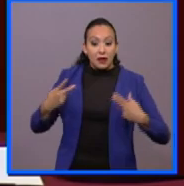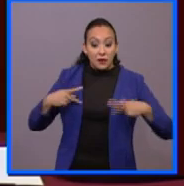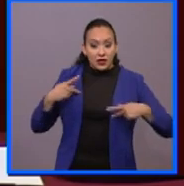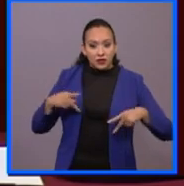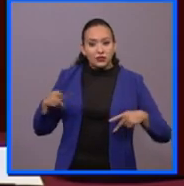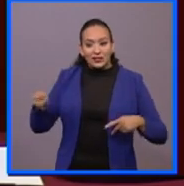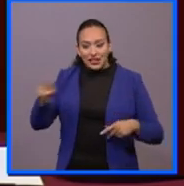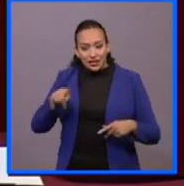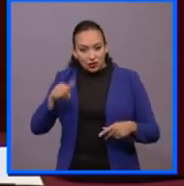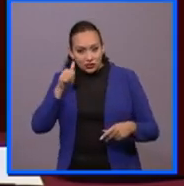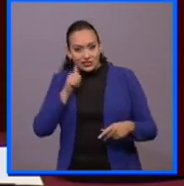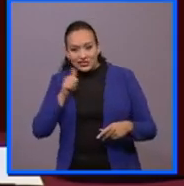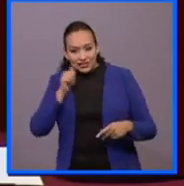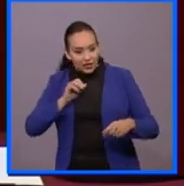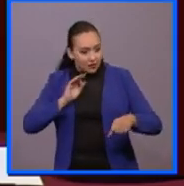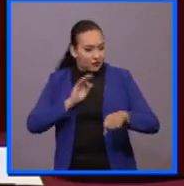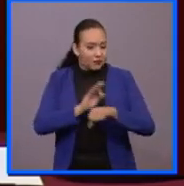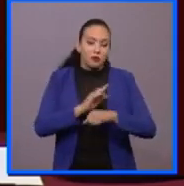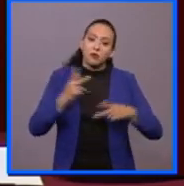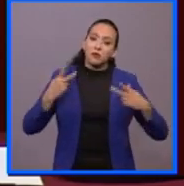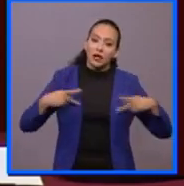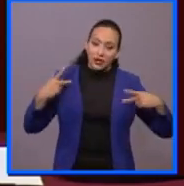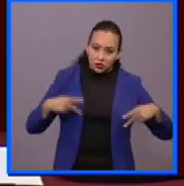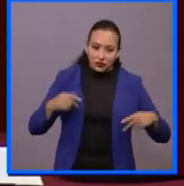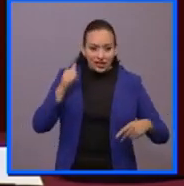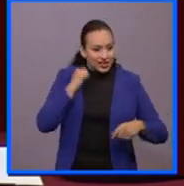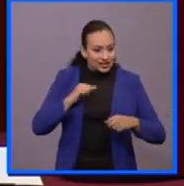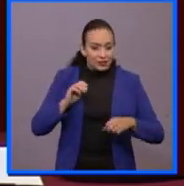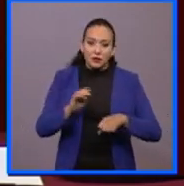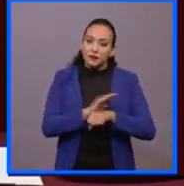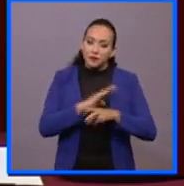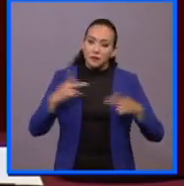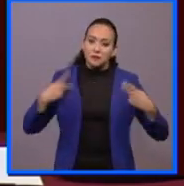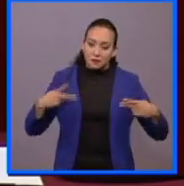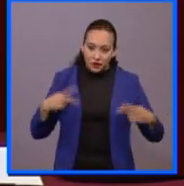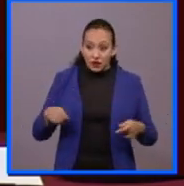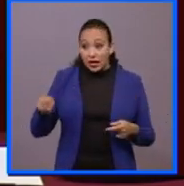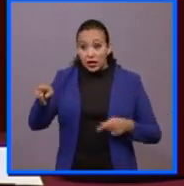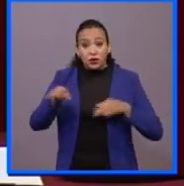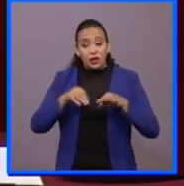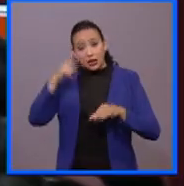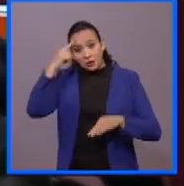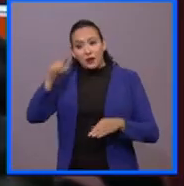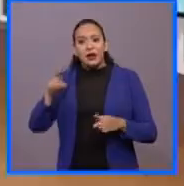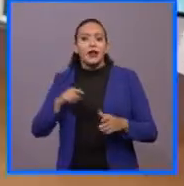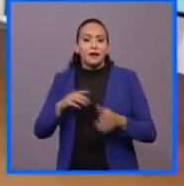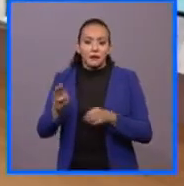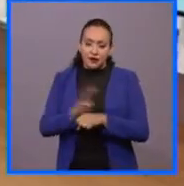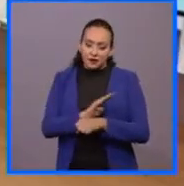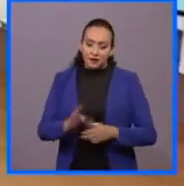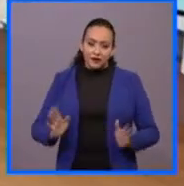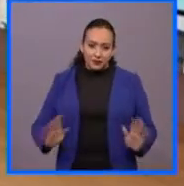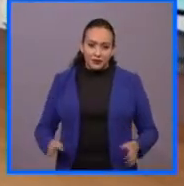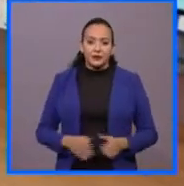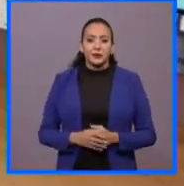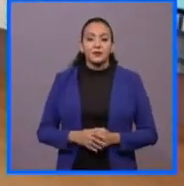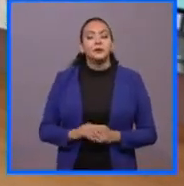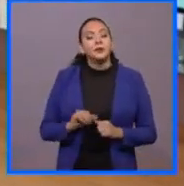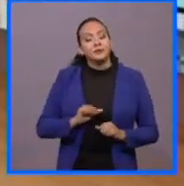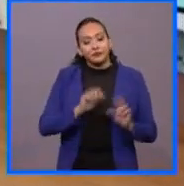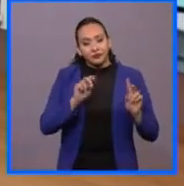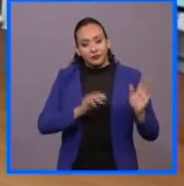de preferencias personales, de la presión de la opinión pública, de actores de la política o de factores de poder. En otro